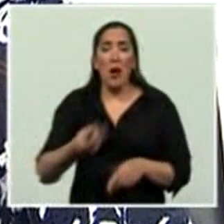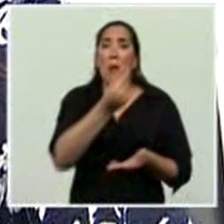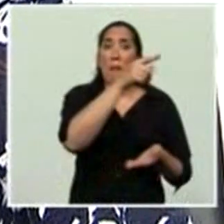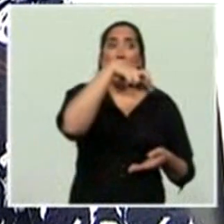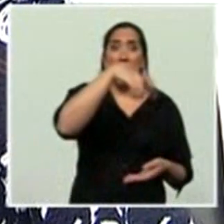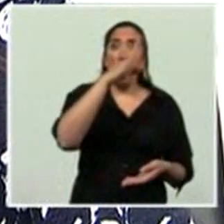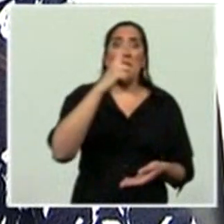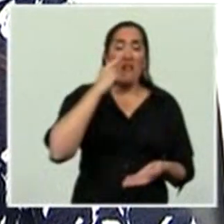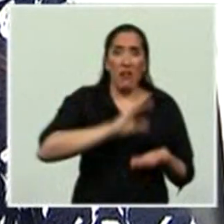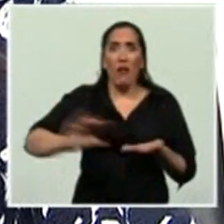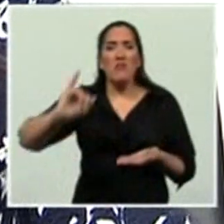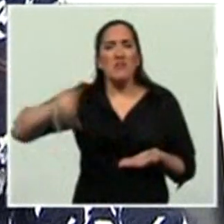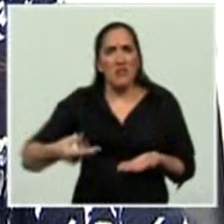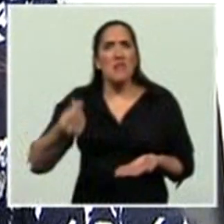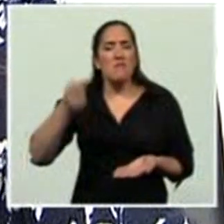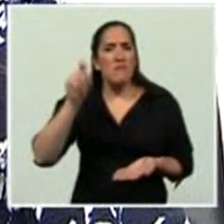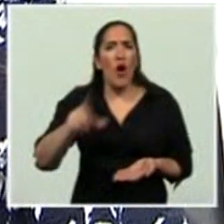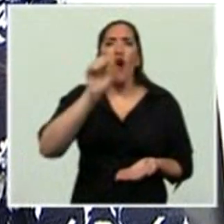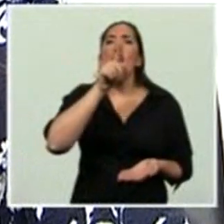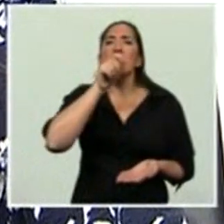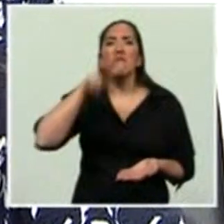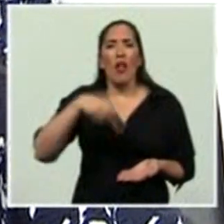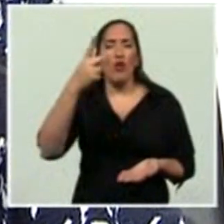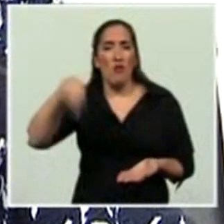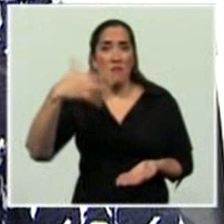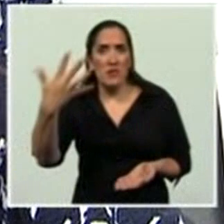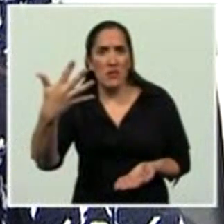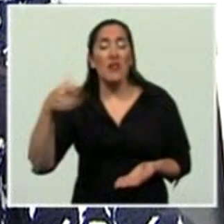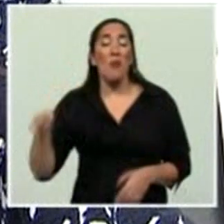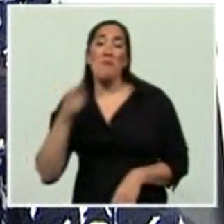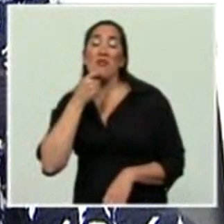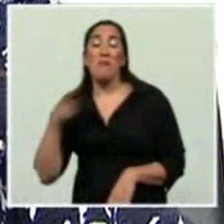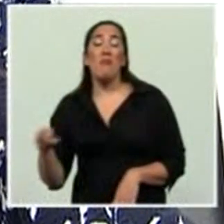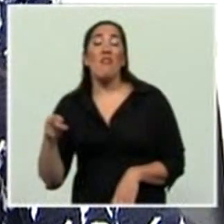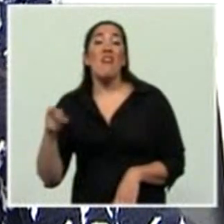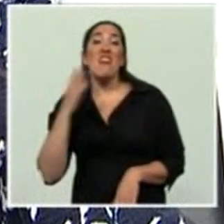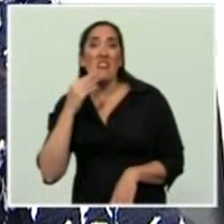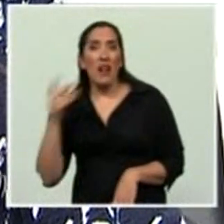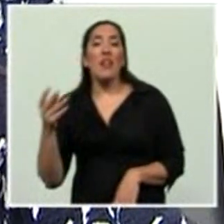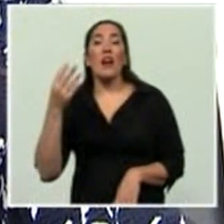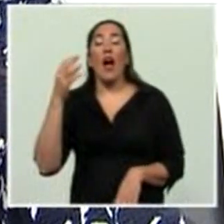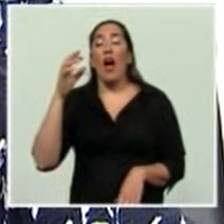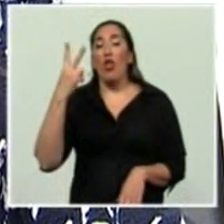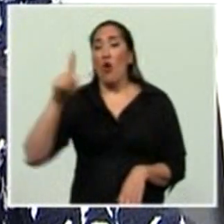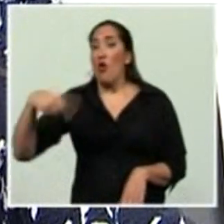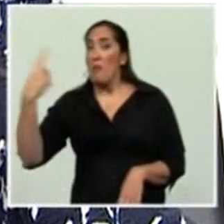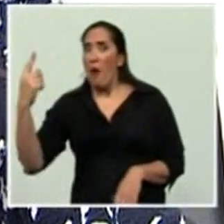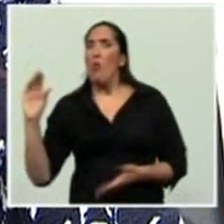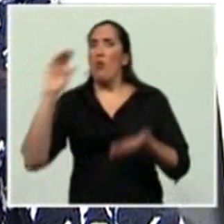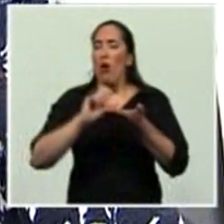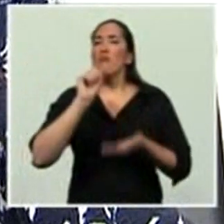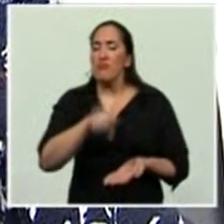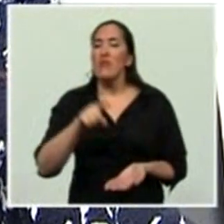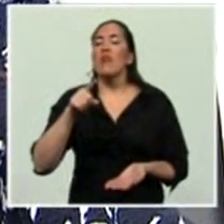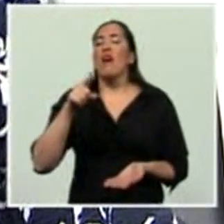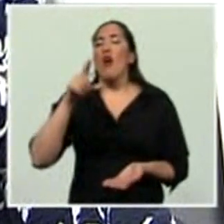de su pbi más que Inglaterra Inglaterra destina el 2,1 a la otá Grecia destina el